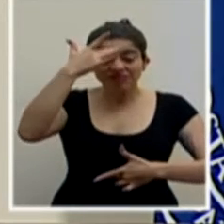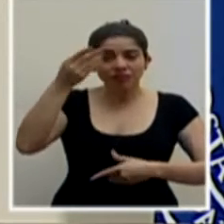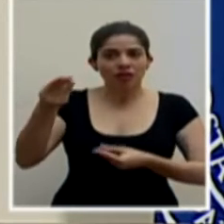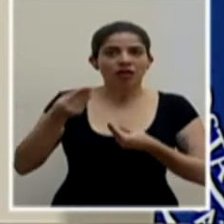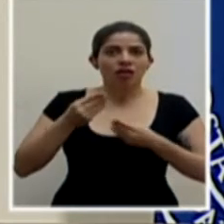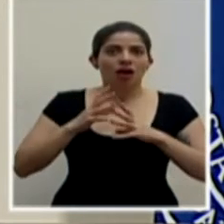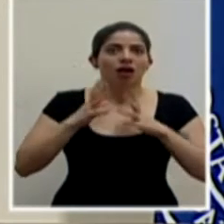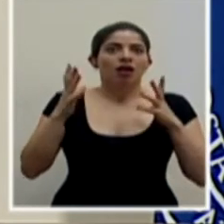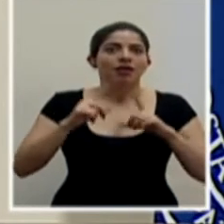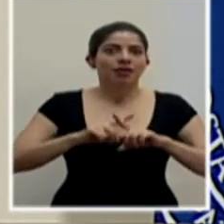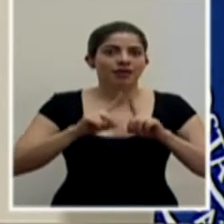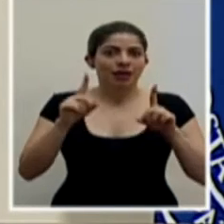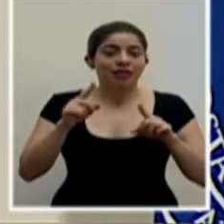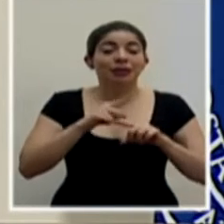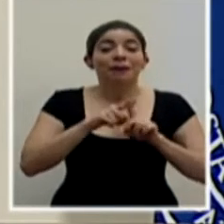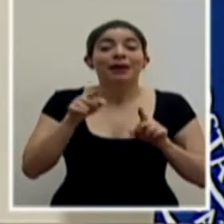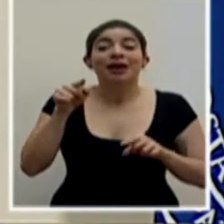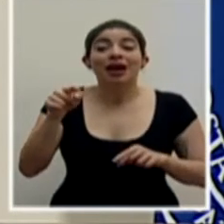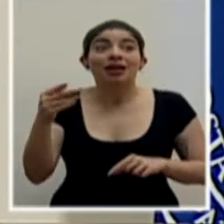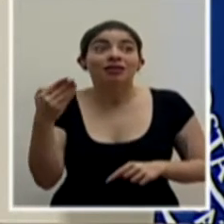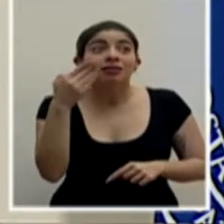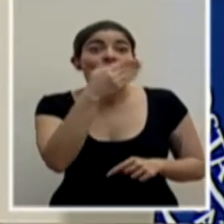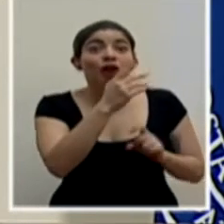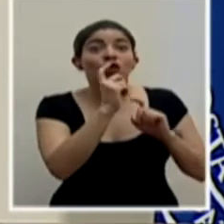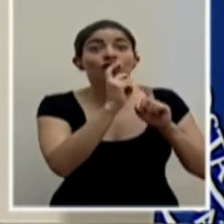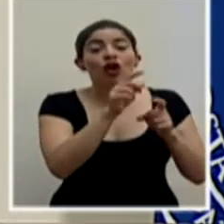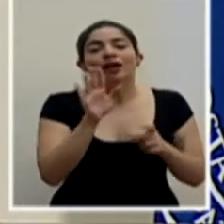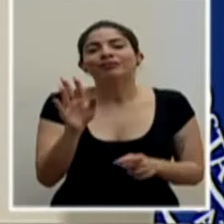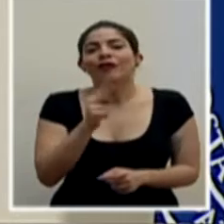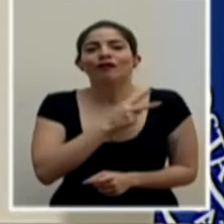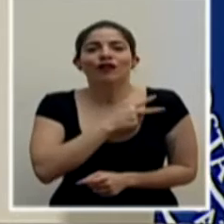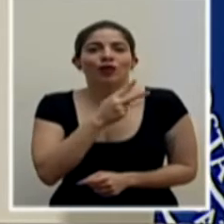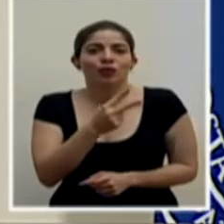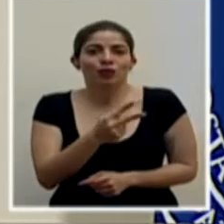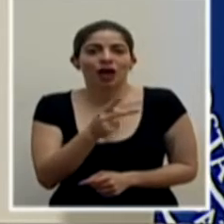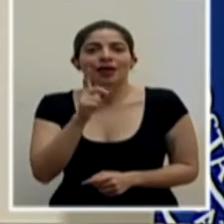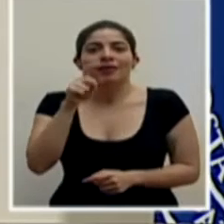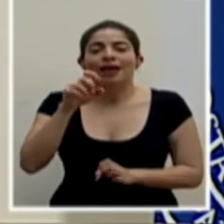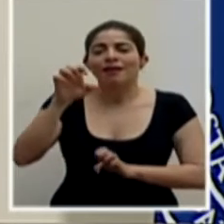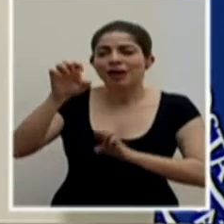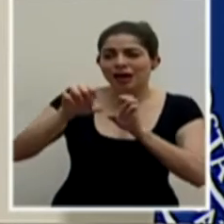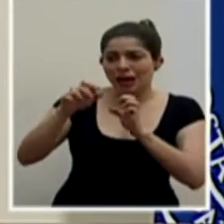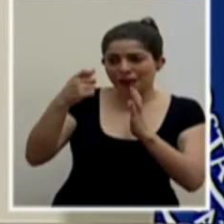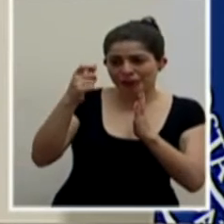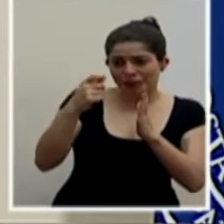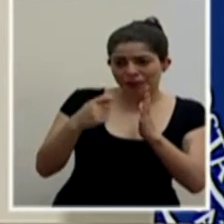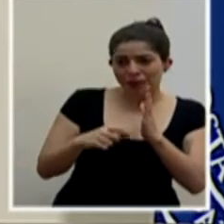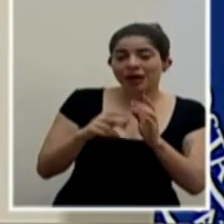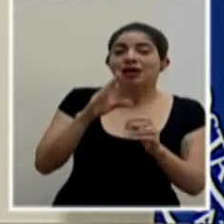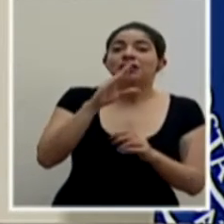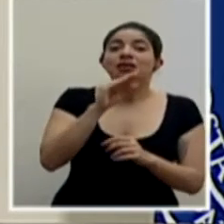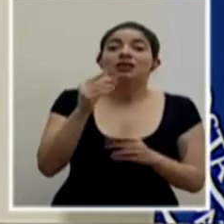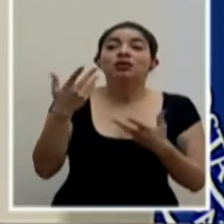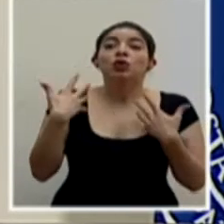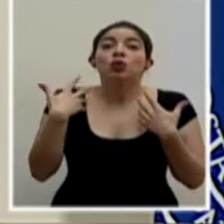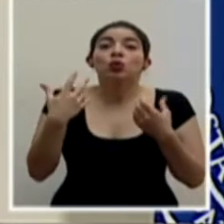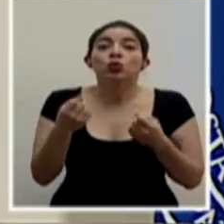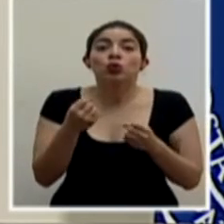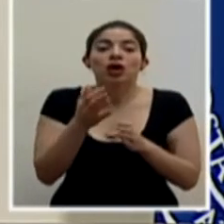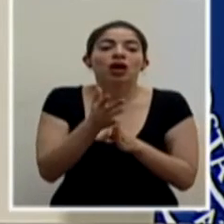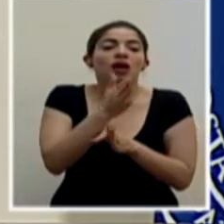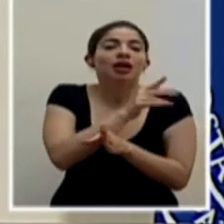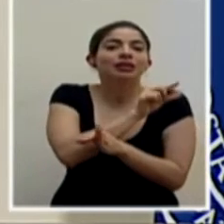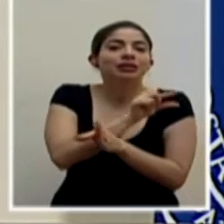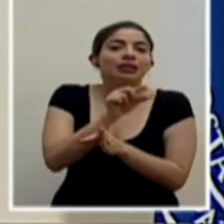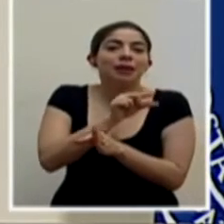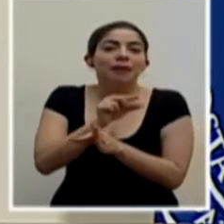es algo voluntario y obviamente hay que calificar, tiene que tener una cierta cantidad de semanas después de recuperados,